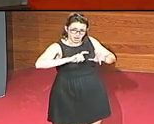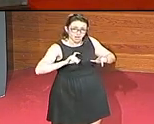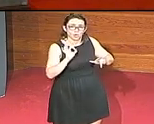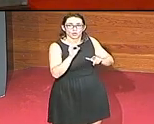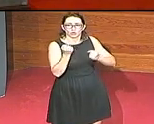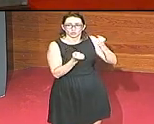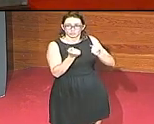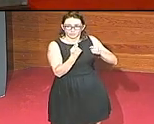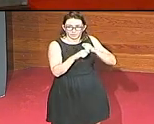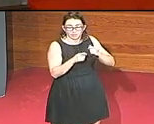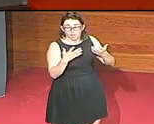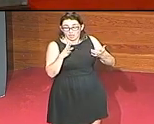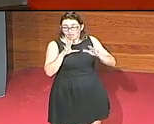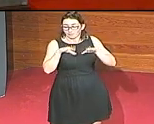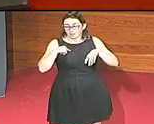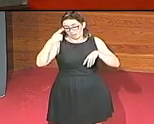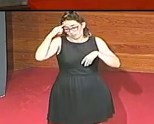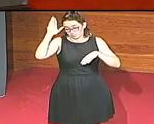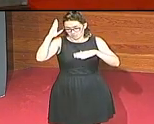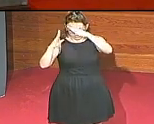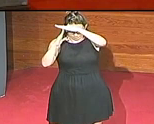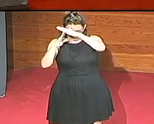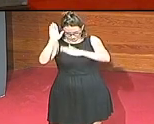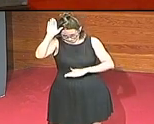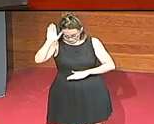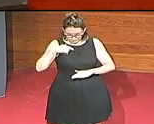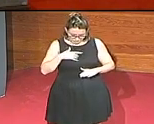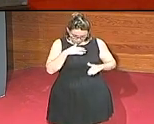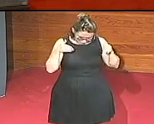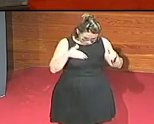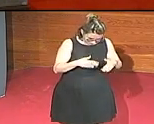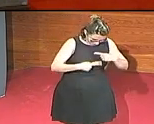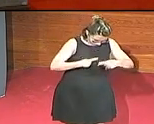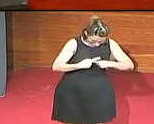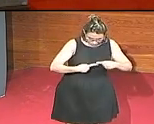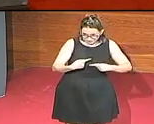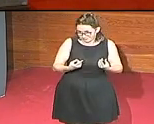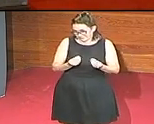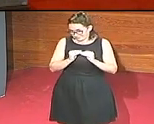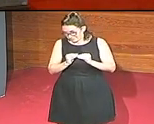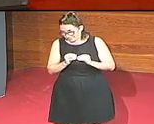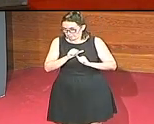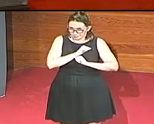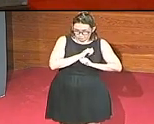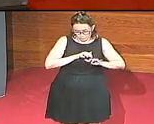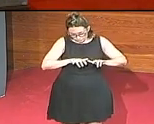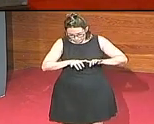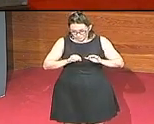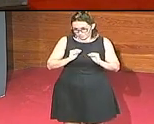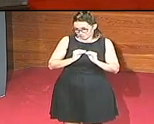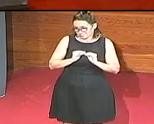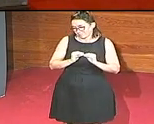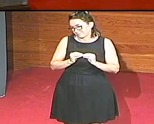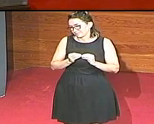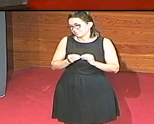hoy no entonces al final pues tienes que cambiar el chip y dice valen si me quitó el txantxangorri este a un lado y el mago el gráfico del paro cada vez menos